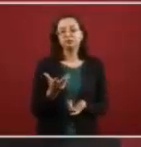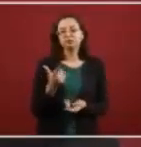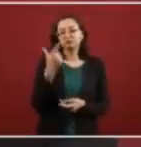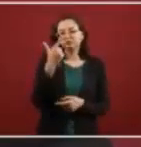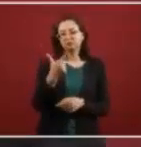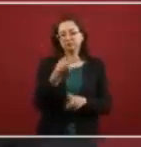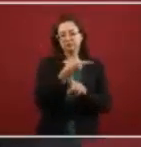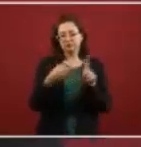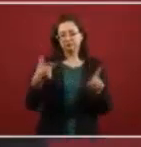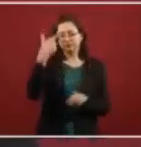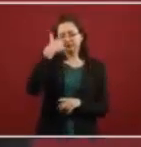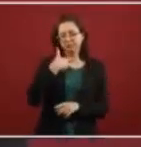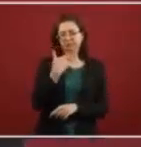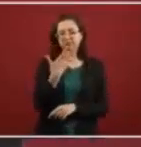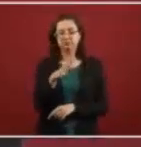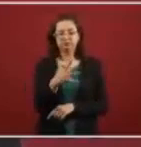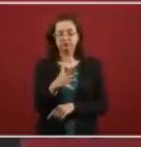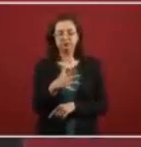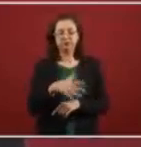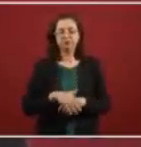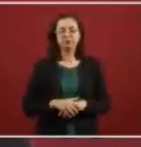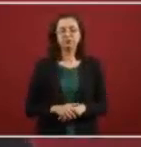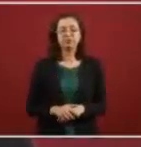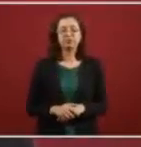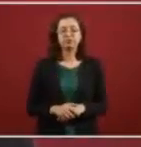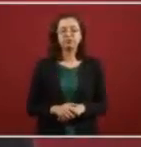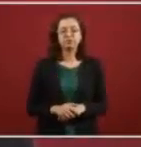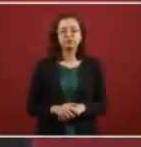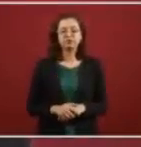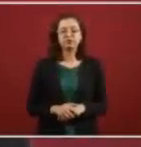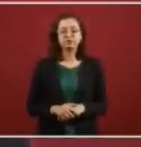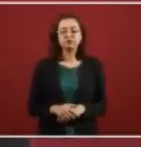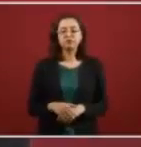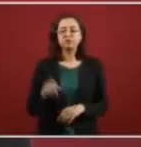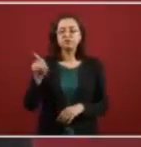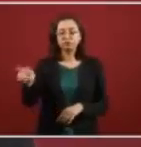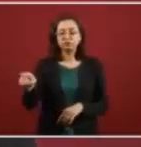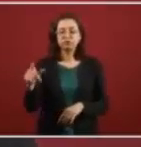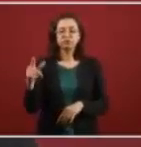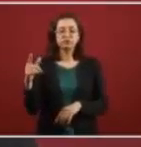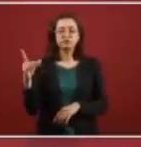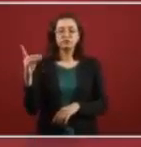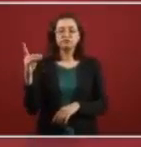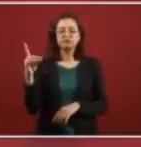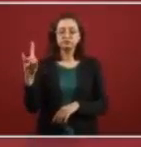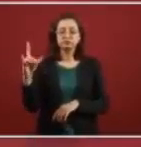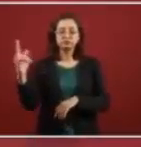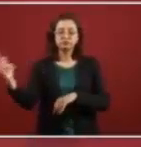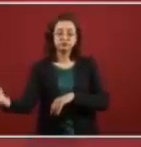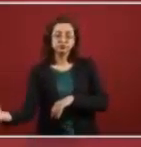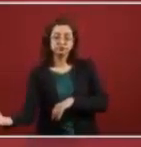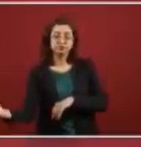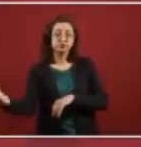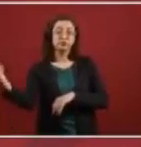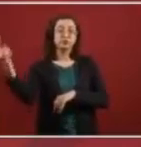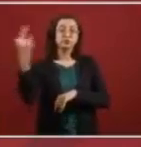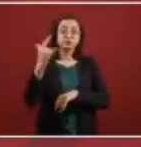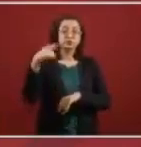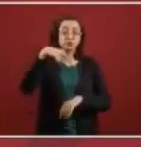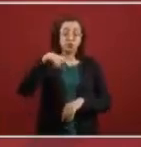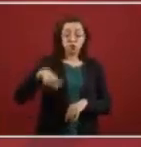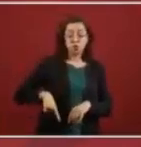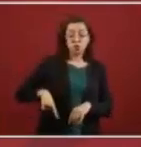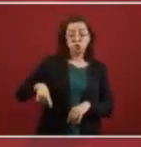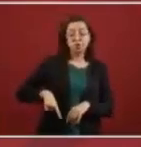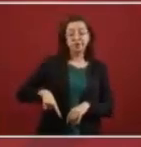siete y media de la noche el gobierno del perú por vía de su canciller me